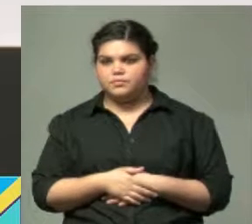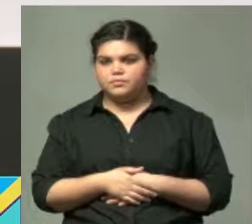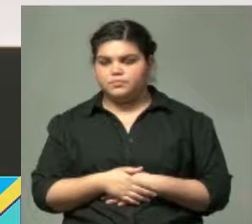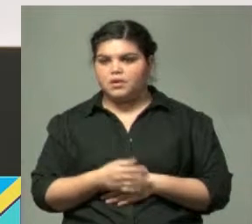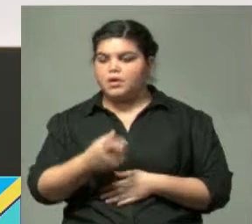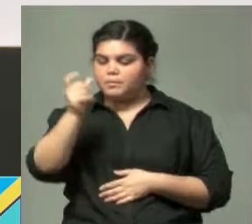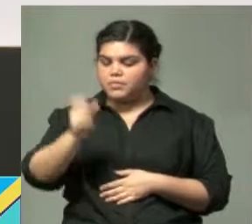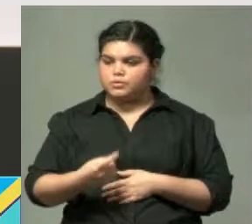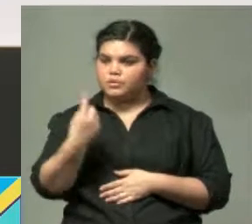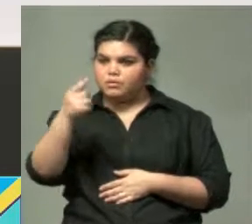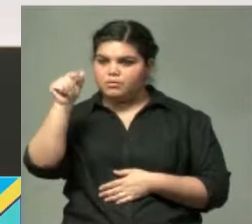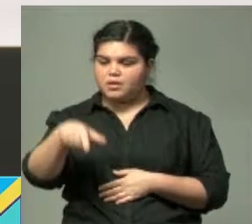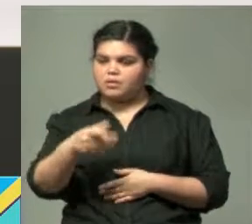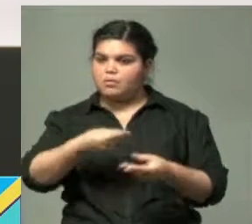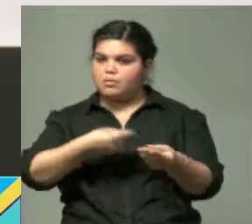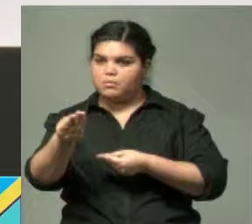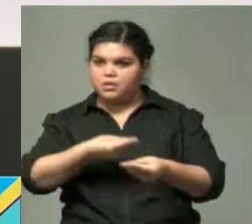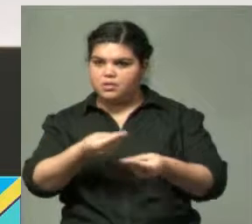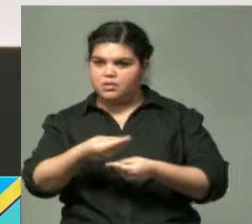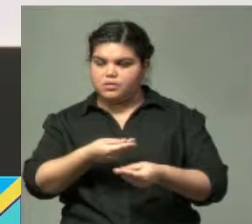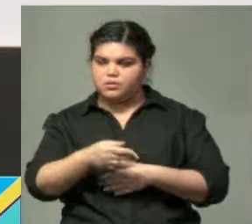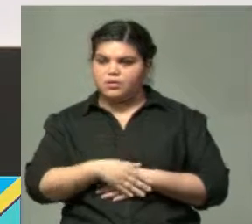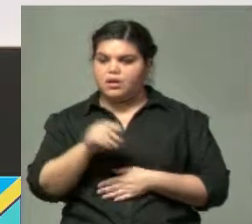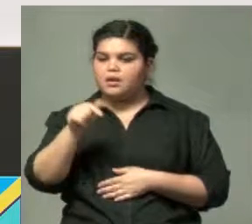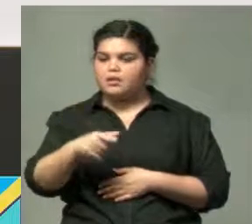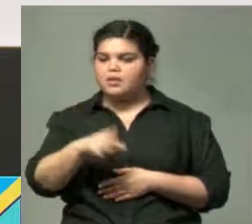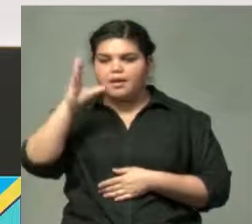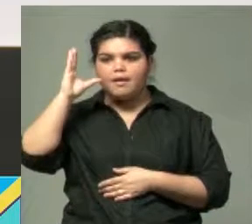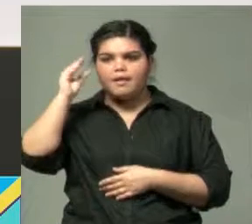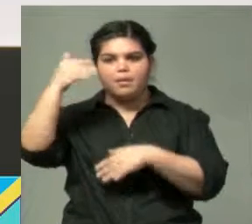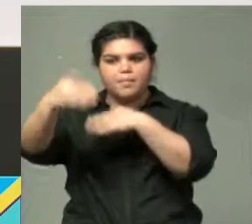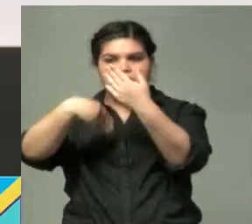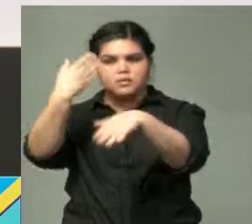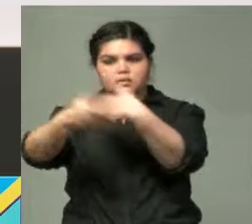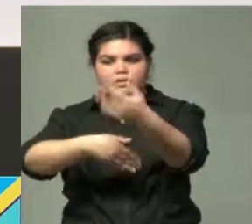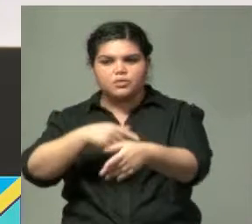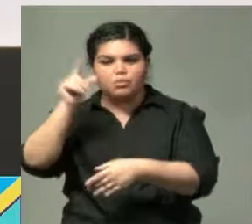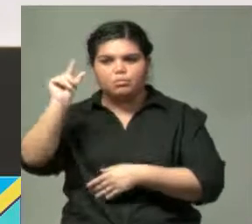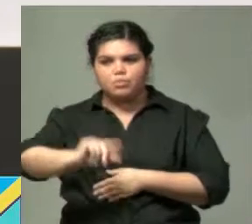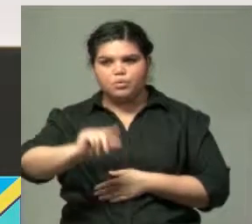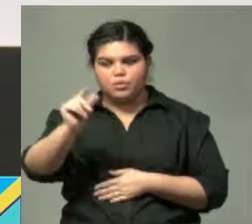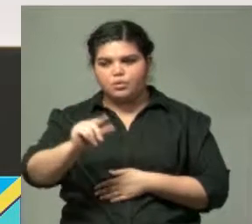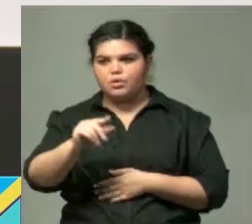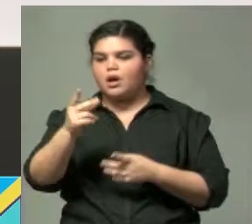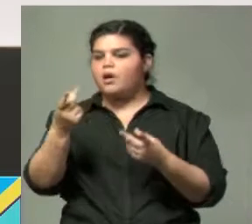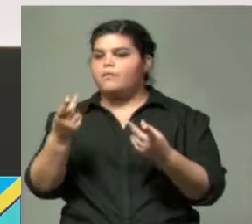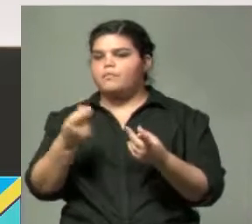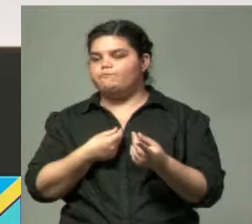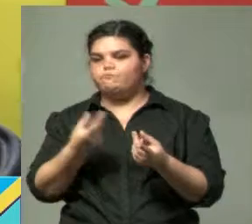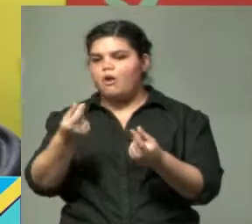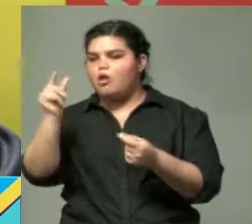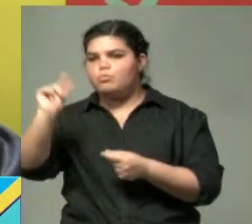Una persona que se dedica al comercio tiene muchísima menos capacitación o muchísima menos incidencia o valor agregado en su